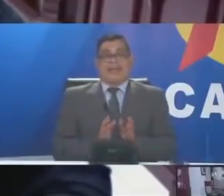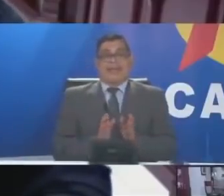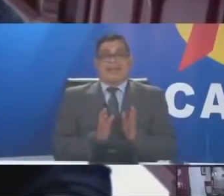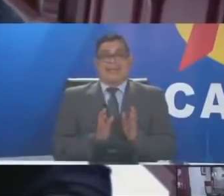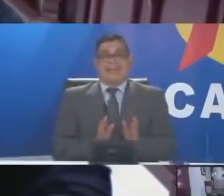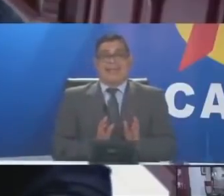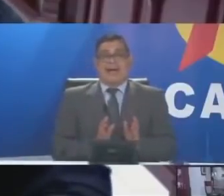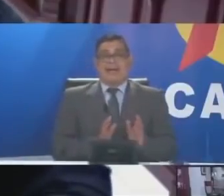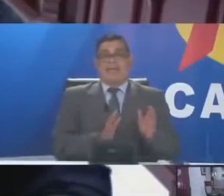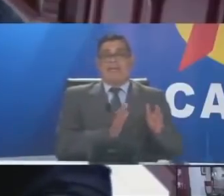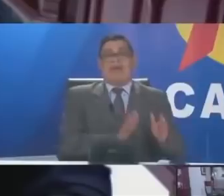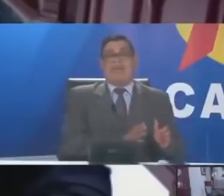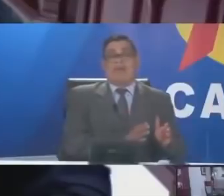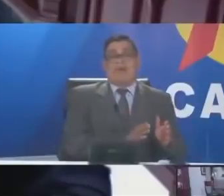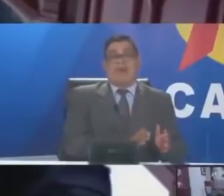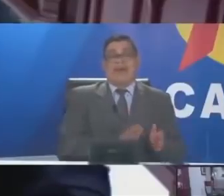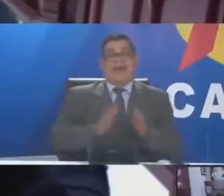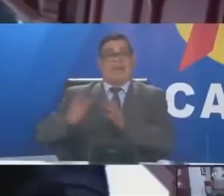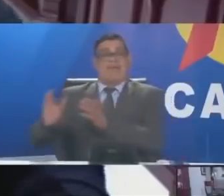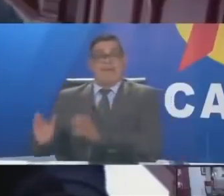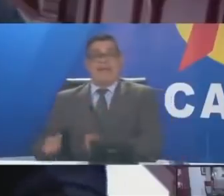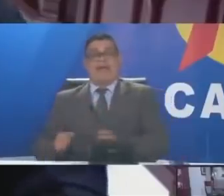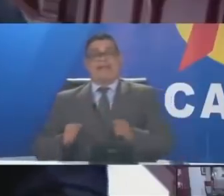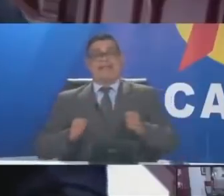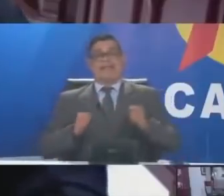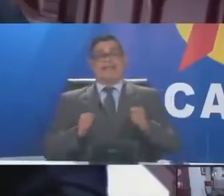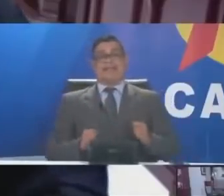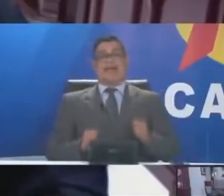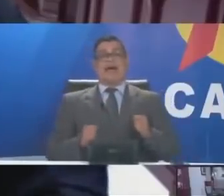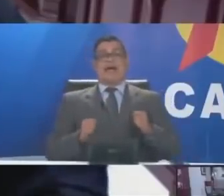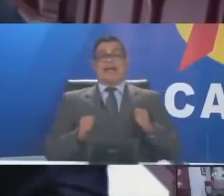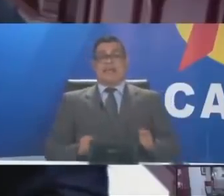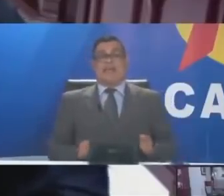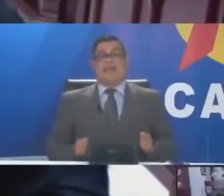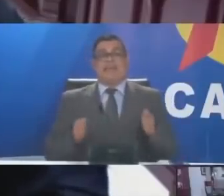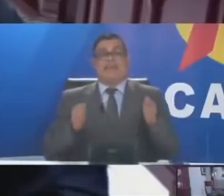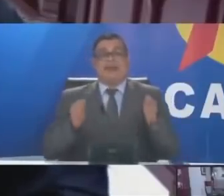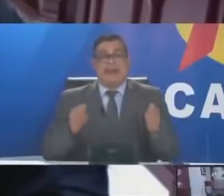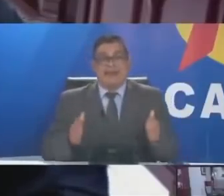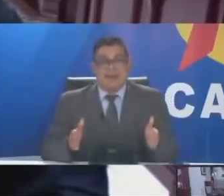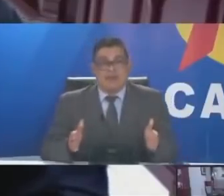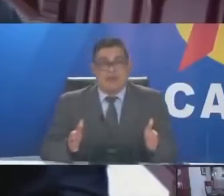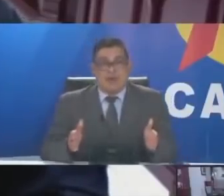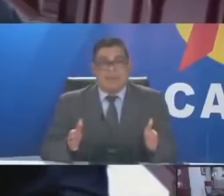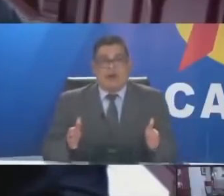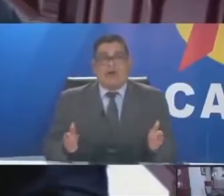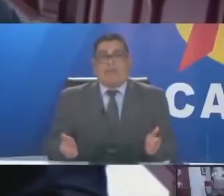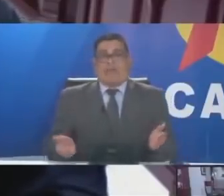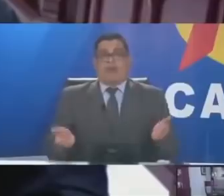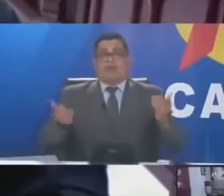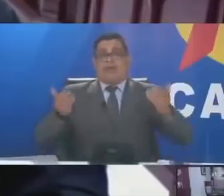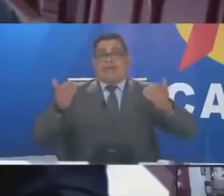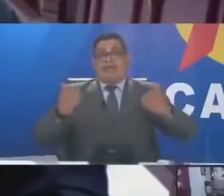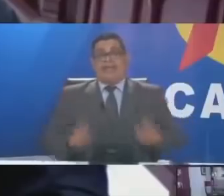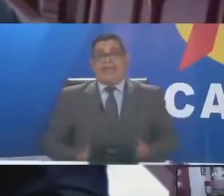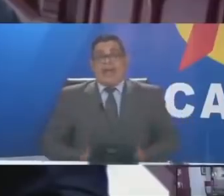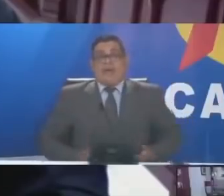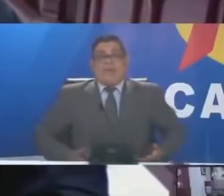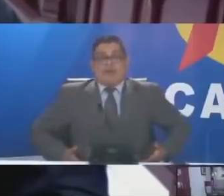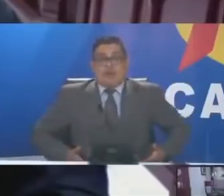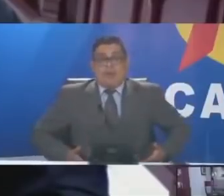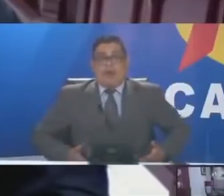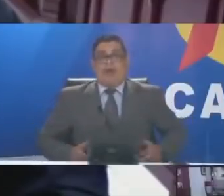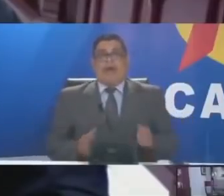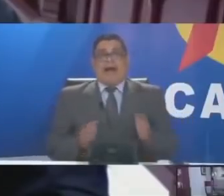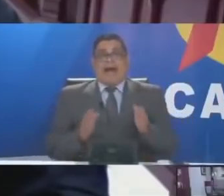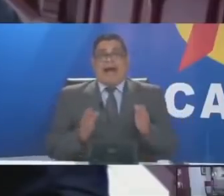esa necesidad de poder proveer a mi familia esa necesidad de poder llevar el alimento a mi hogar o por lo menos de tener